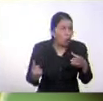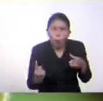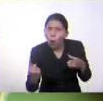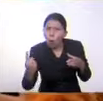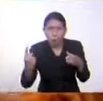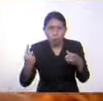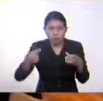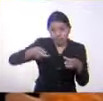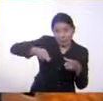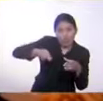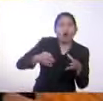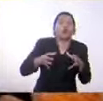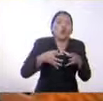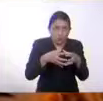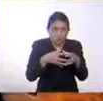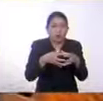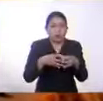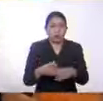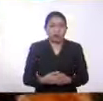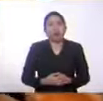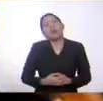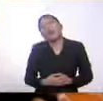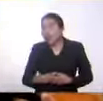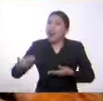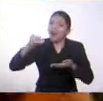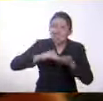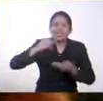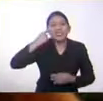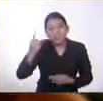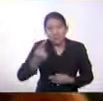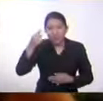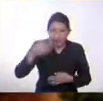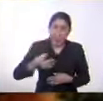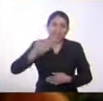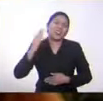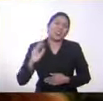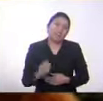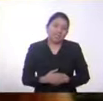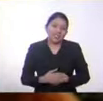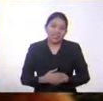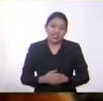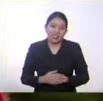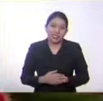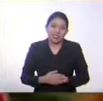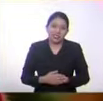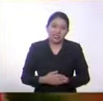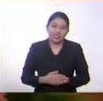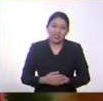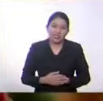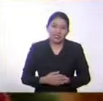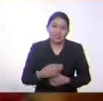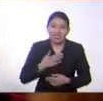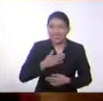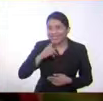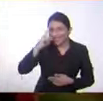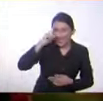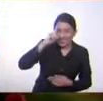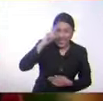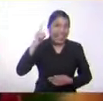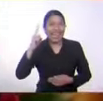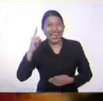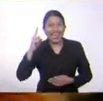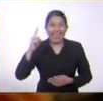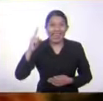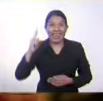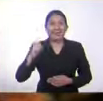¡Ahora hay que encontrar de nuevo a los coatíes! ¡Se me ocurre una brillante